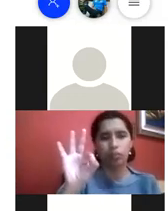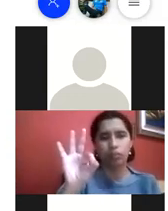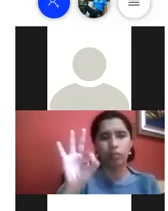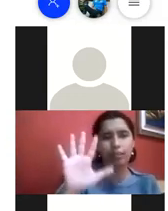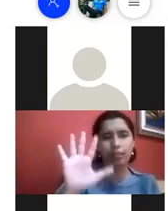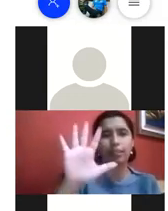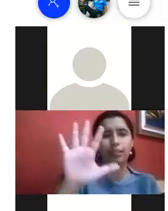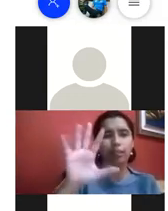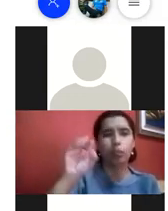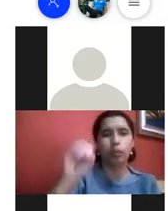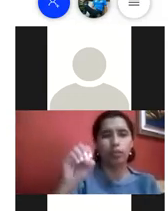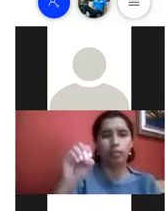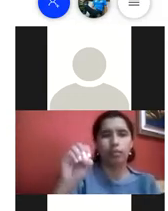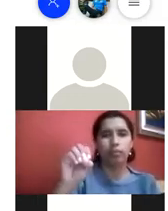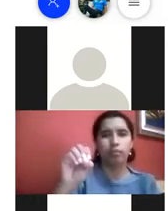99.50.